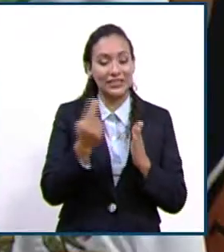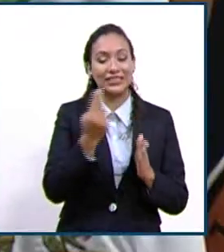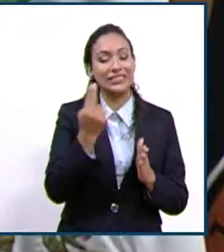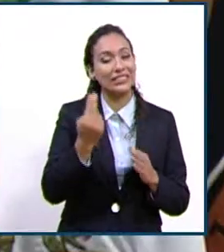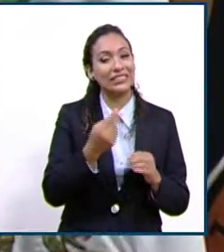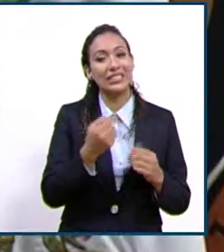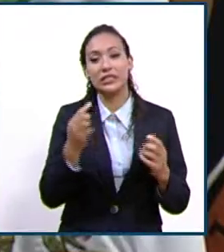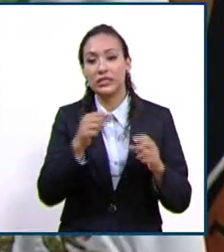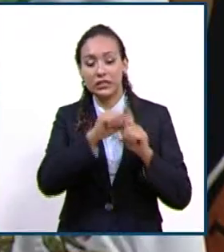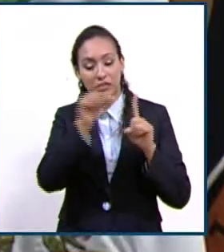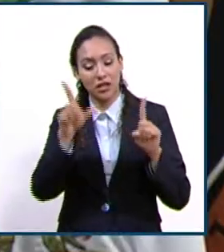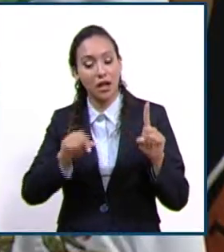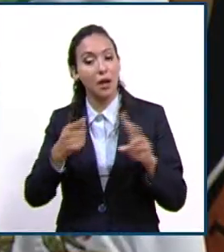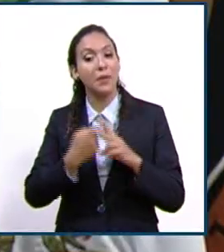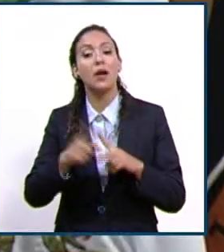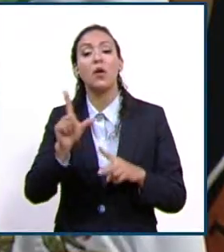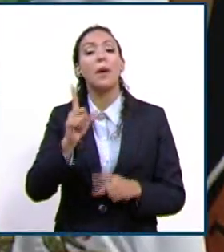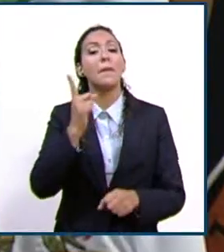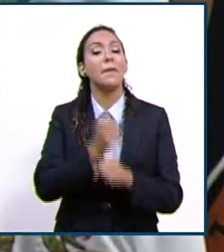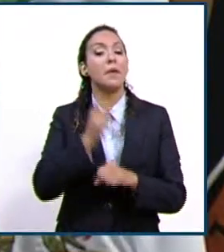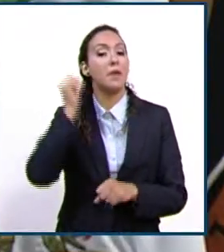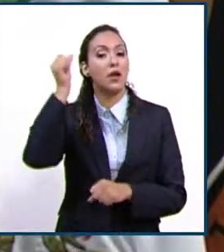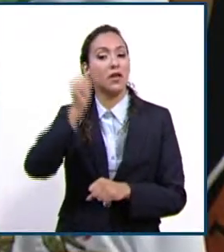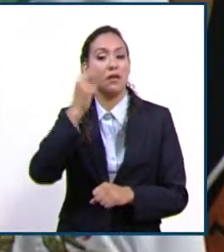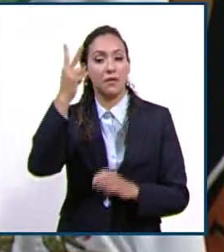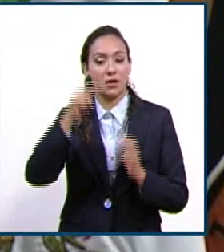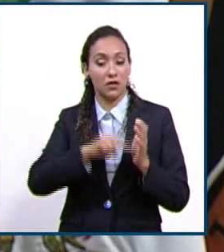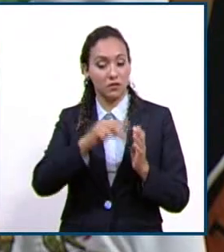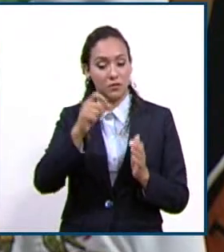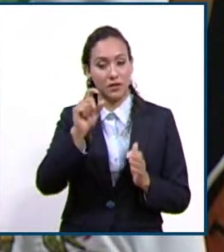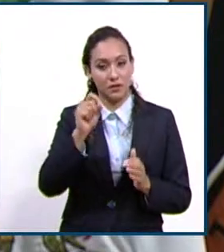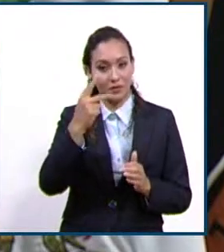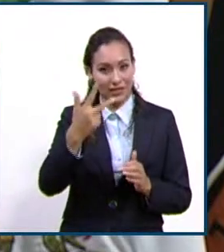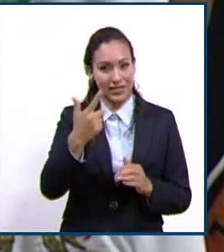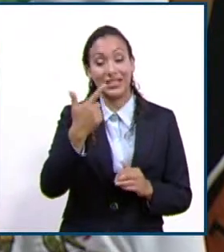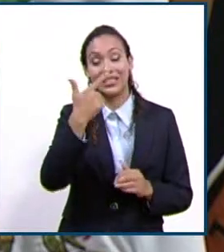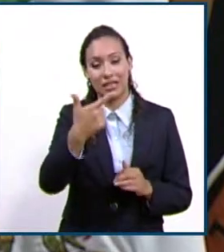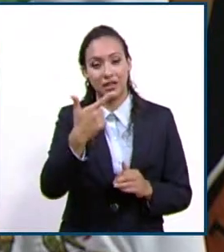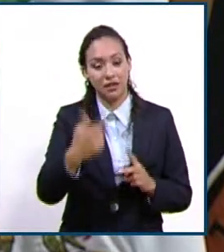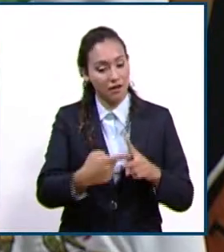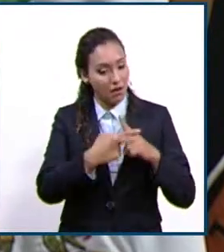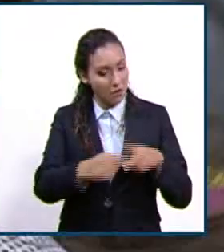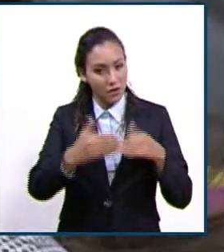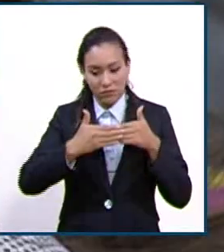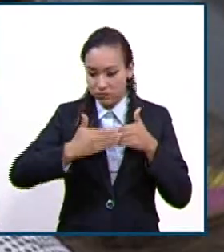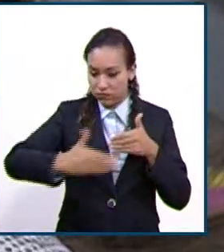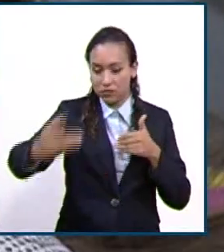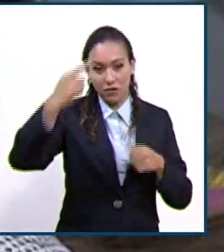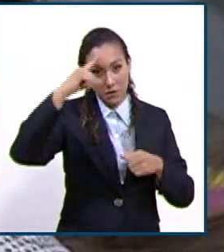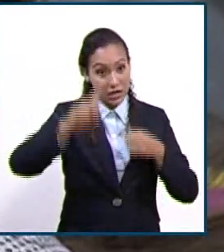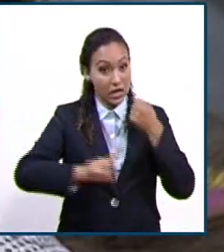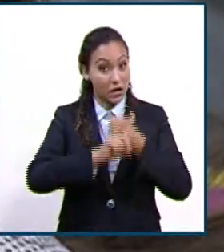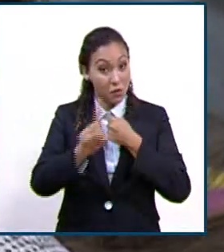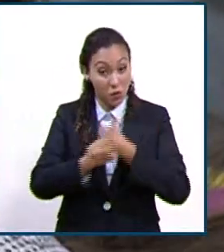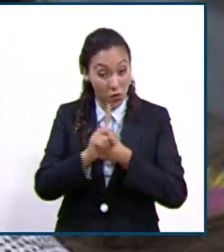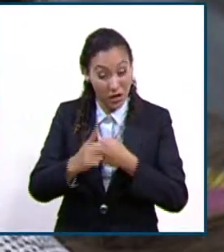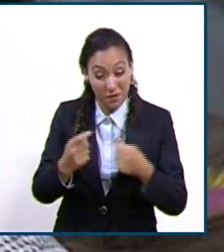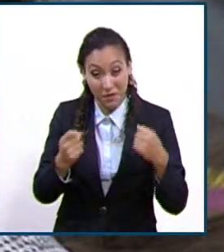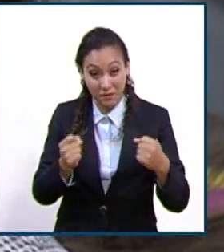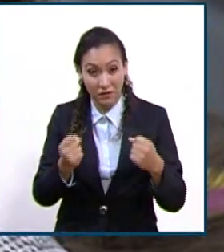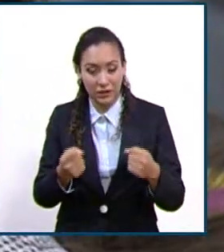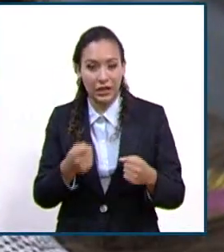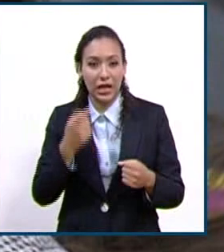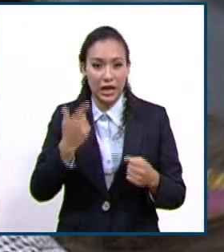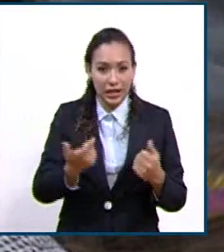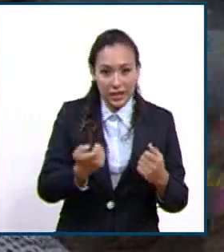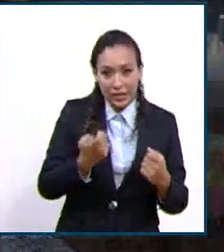más tardar el 1 de abril de 2027, solucione los conflictos civiles y familiares que en conjunto abarcan el